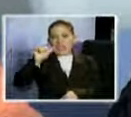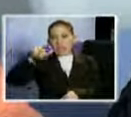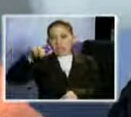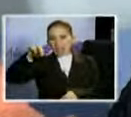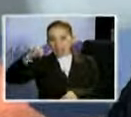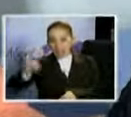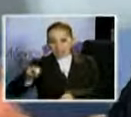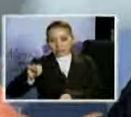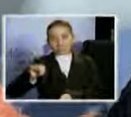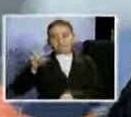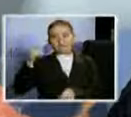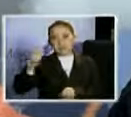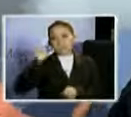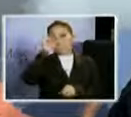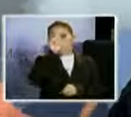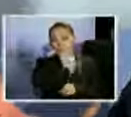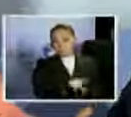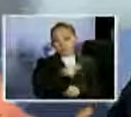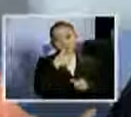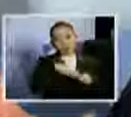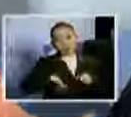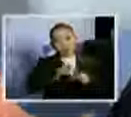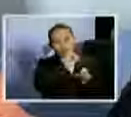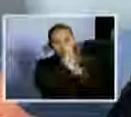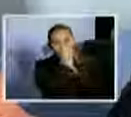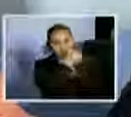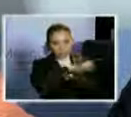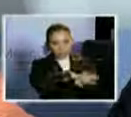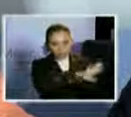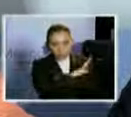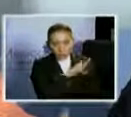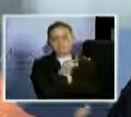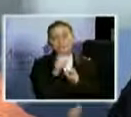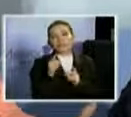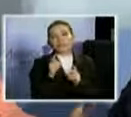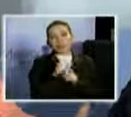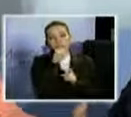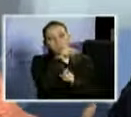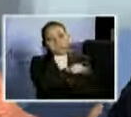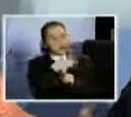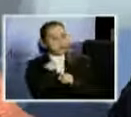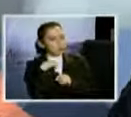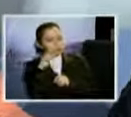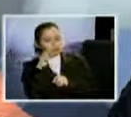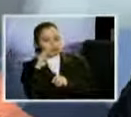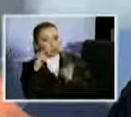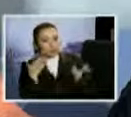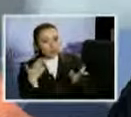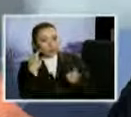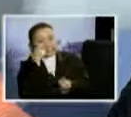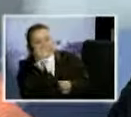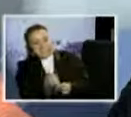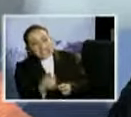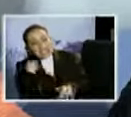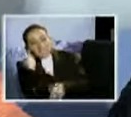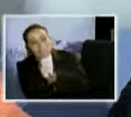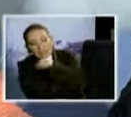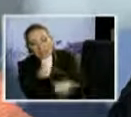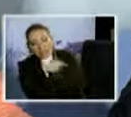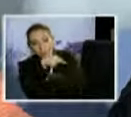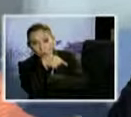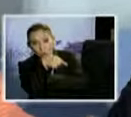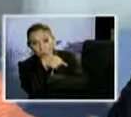momento estaba en este mismo tipo de circunstancia donde no alcanzaba las definiciones de